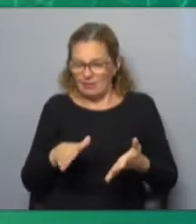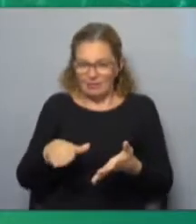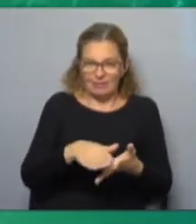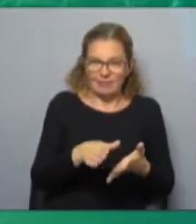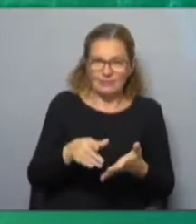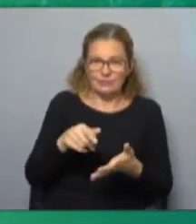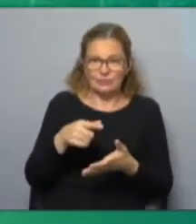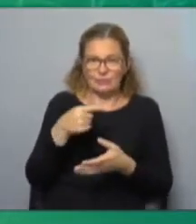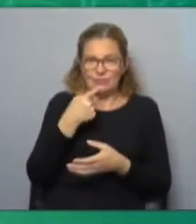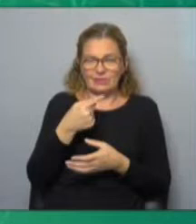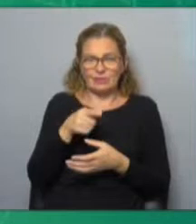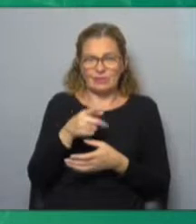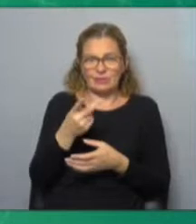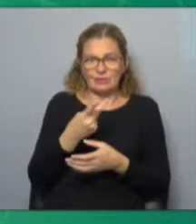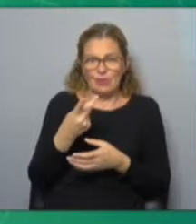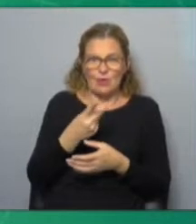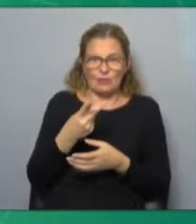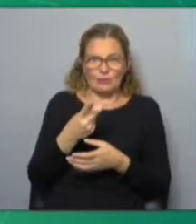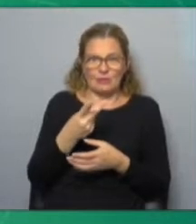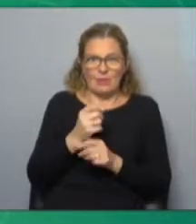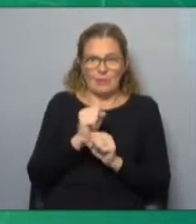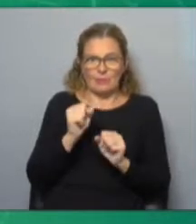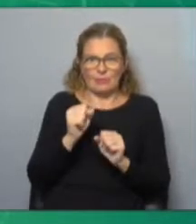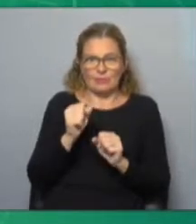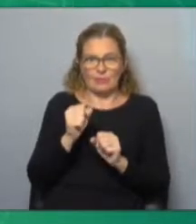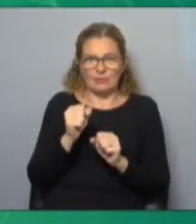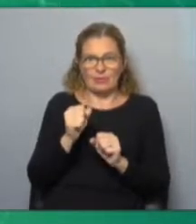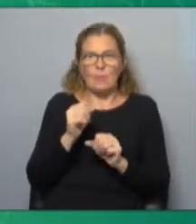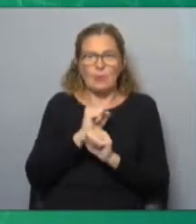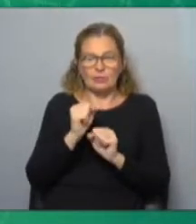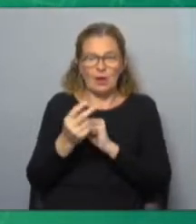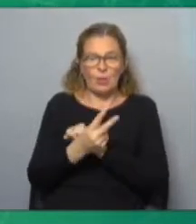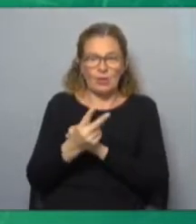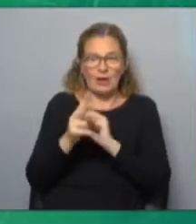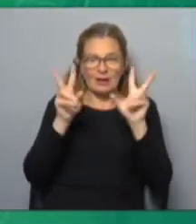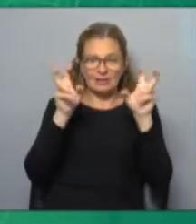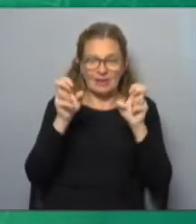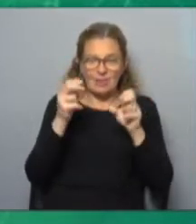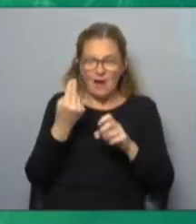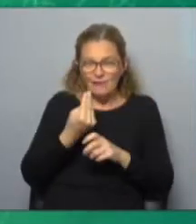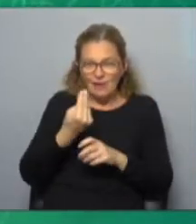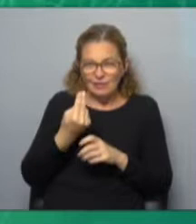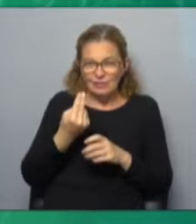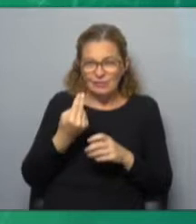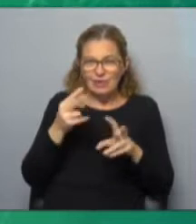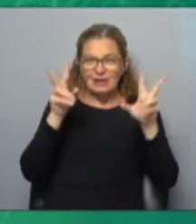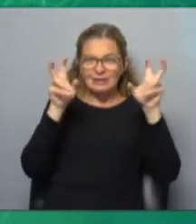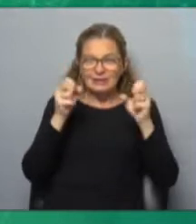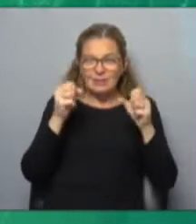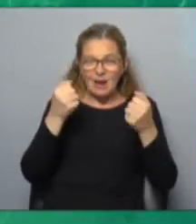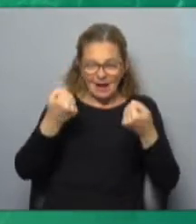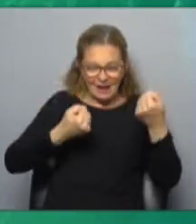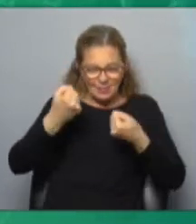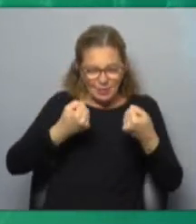Nosotras consideramos que estas dos cosas podrían haber sido evitadas, tanto el tema del baño como el tema de la camioneta. Son cosas que nos